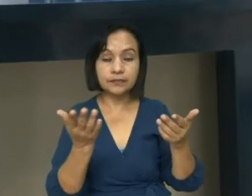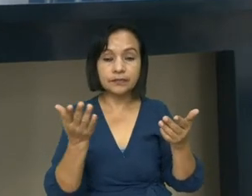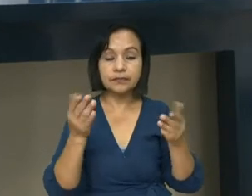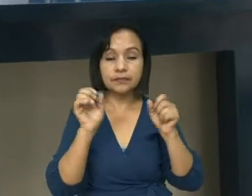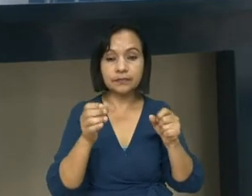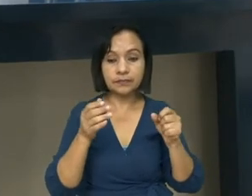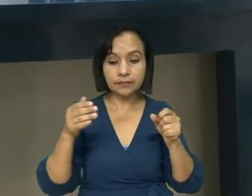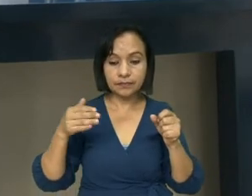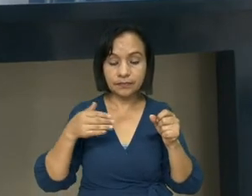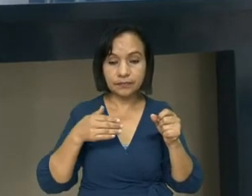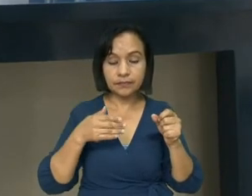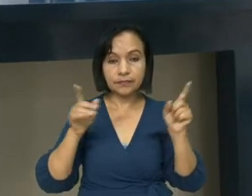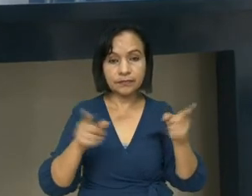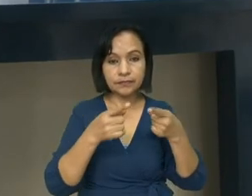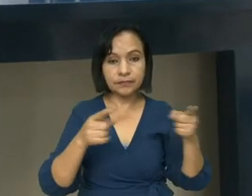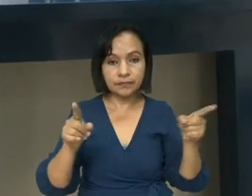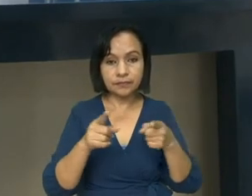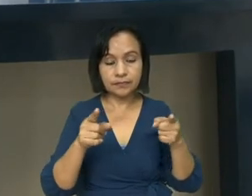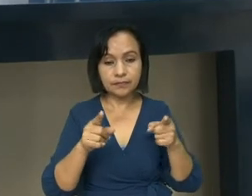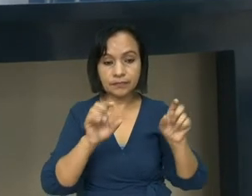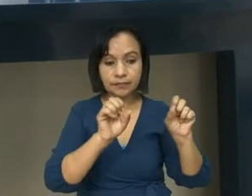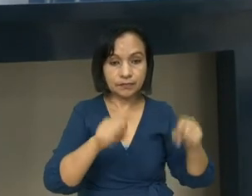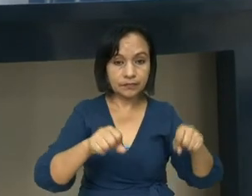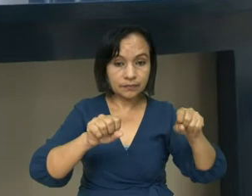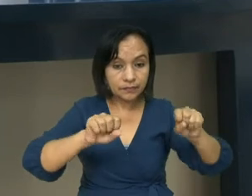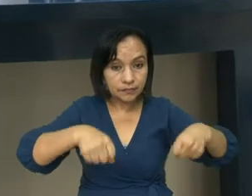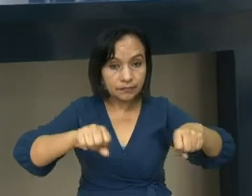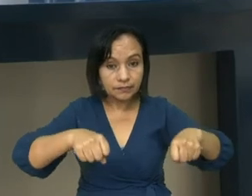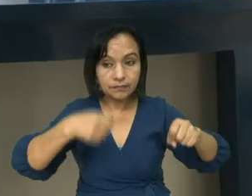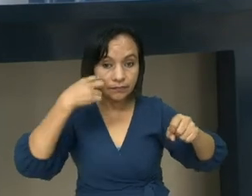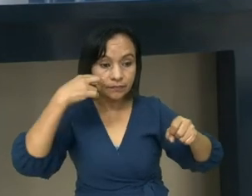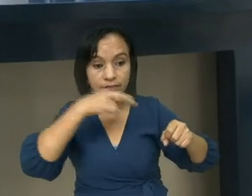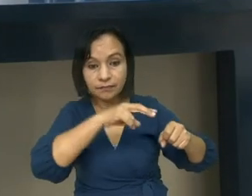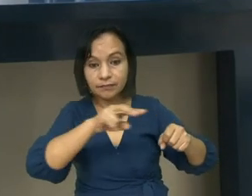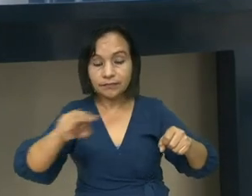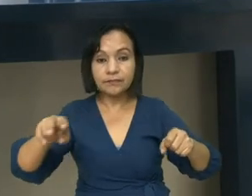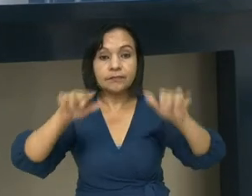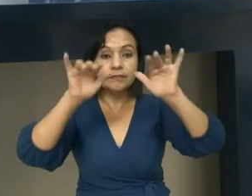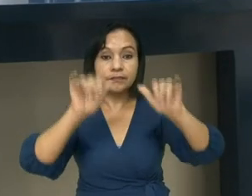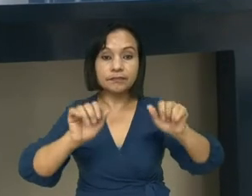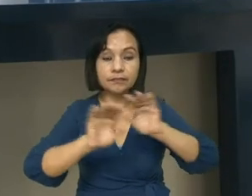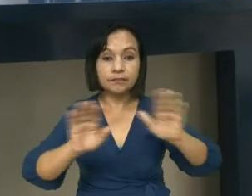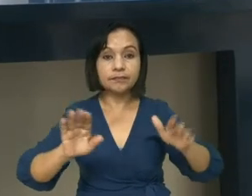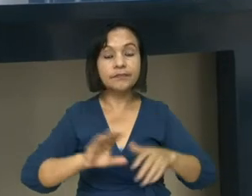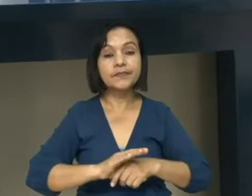pasar al área de la música, de la exhibición de moto, o lo puede hacer ya cuando salga, estar ahí.